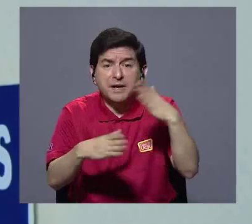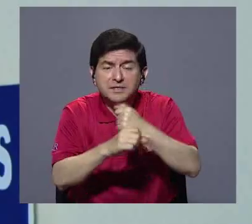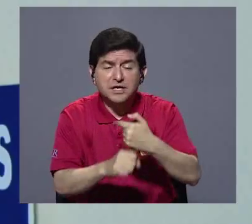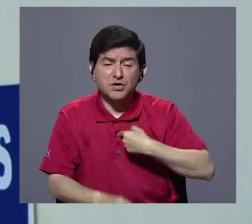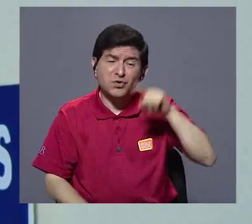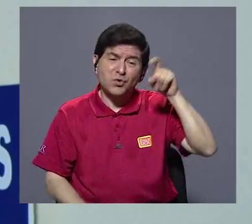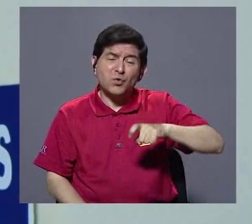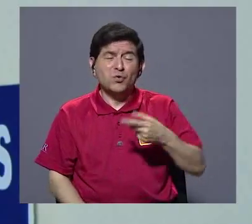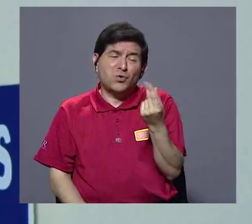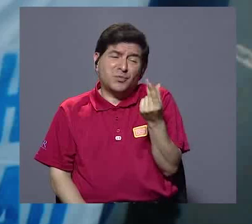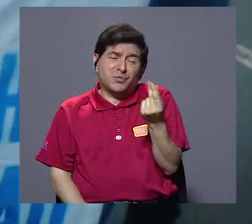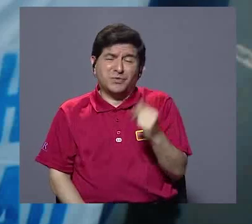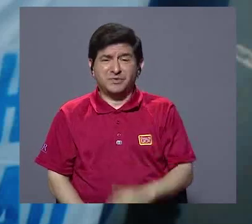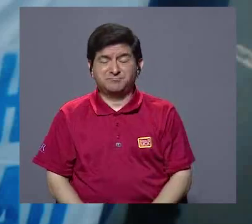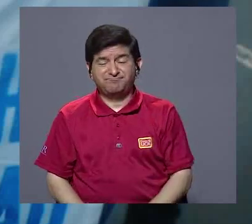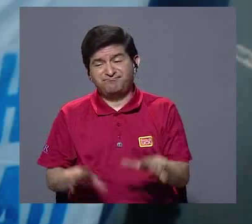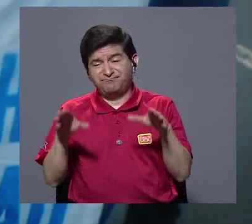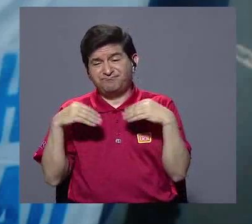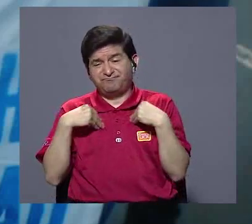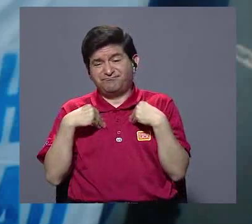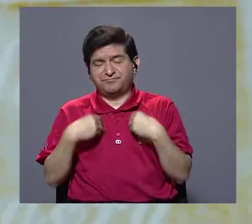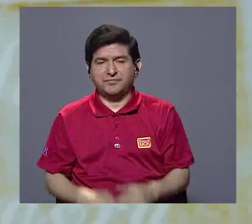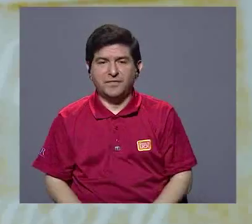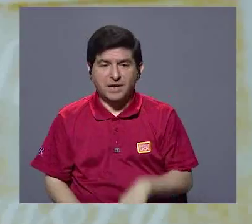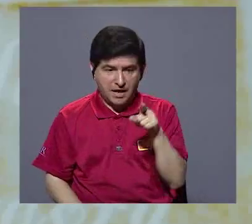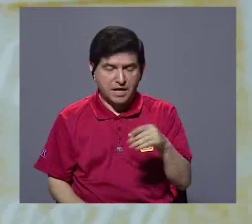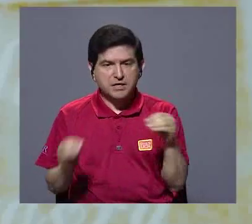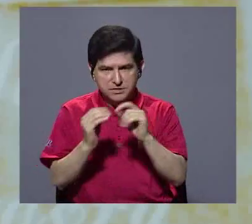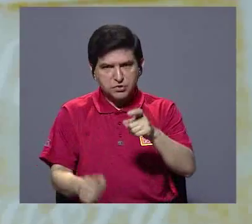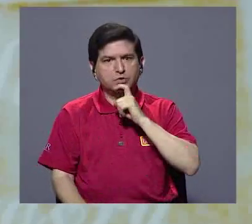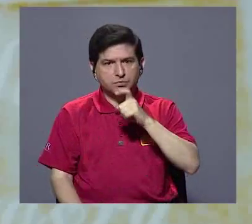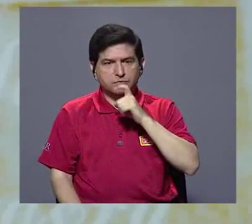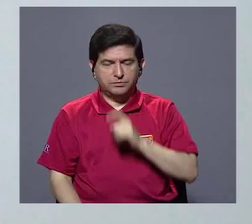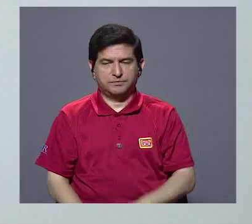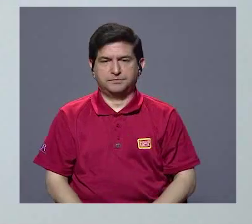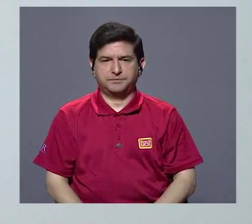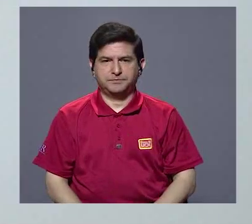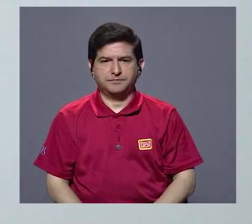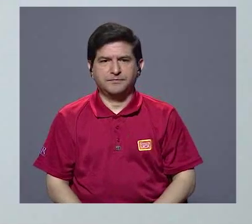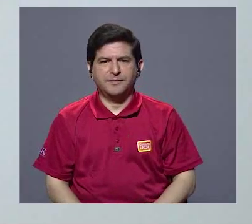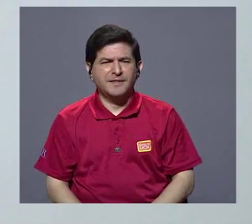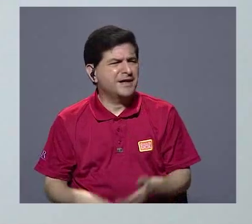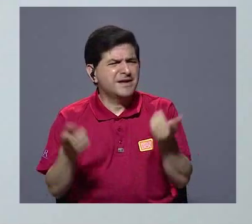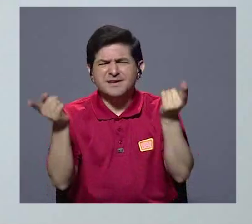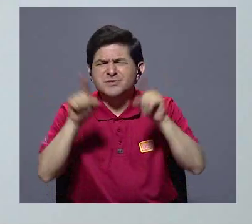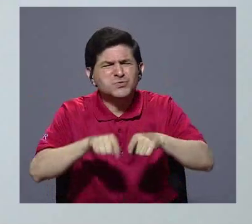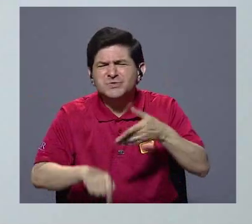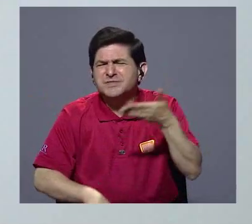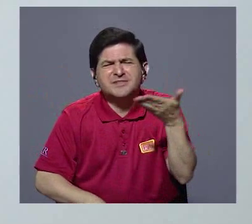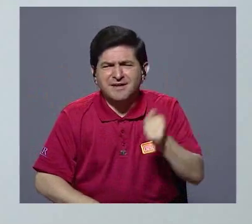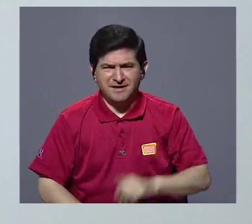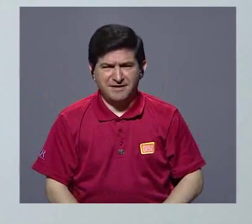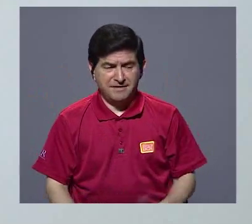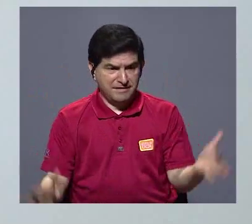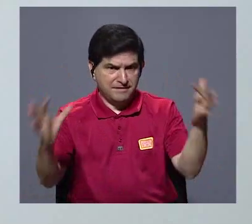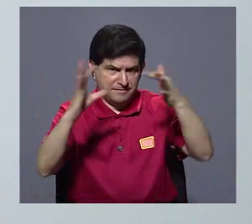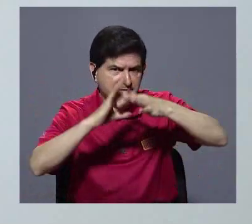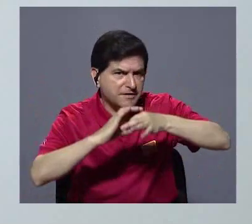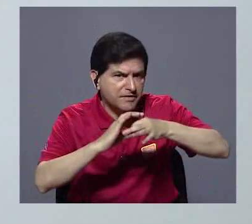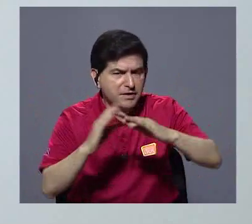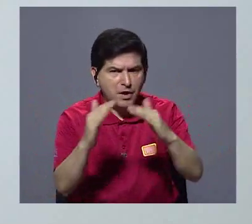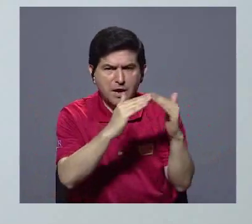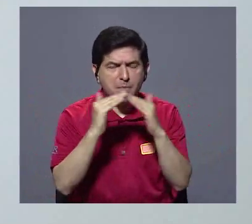por la necesidad de la platica tiene que hacer. Eso ha sido lo más difícil. Ahora, ¿qué es lo que ocurre? En relación